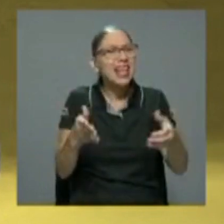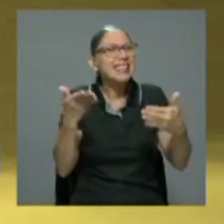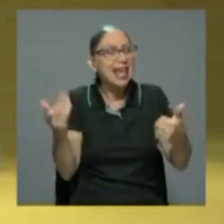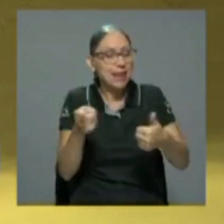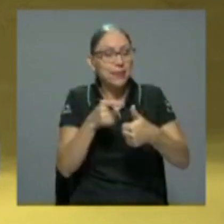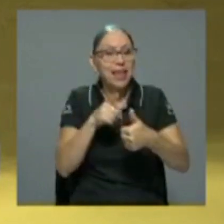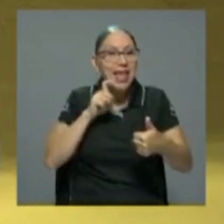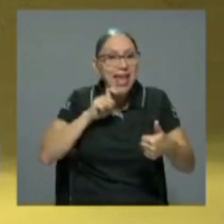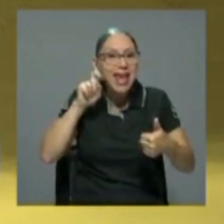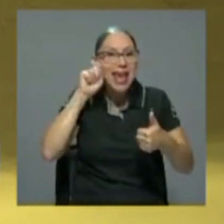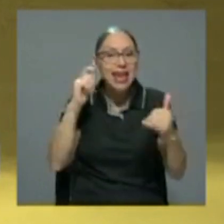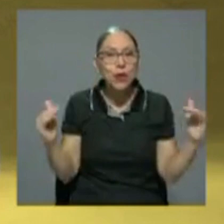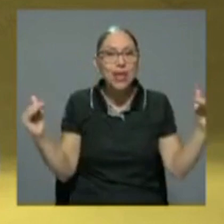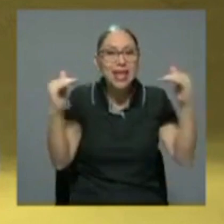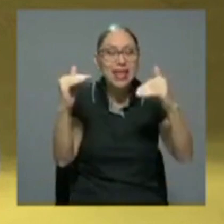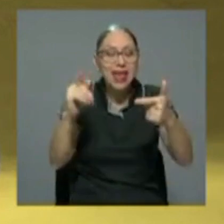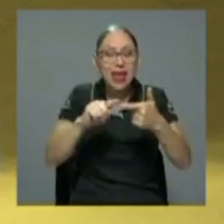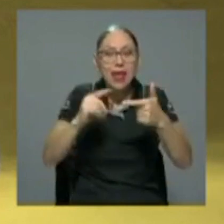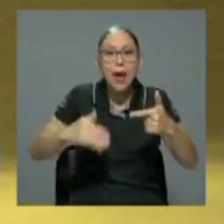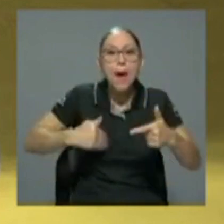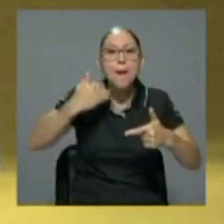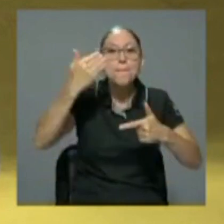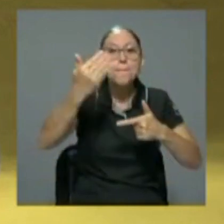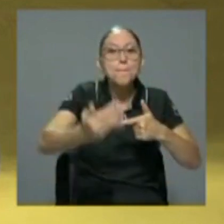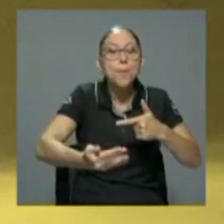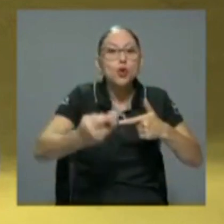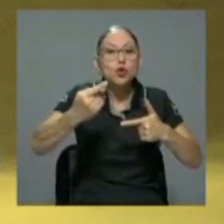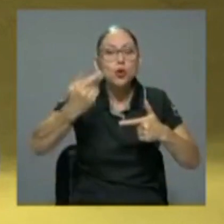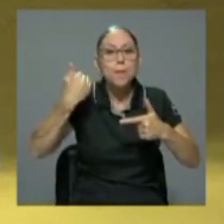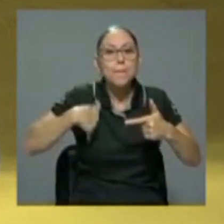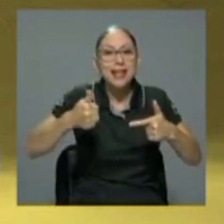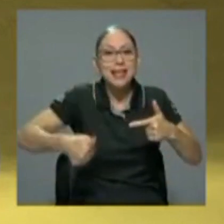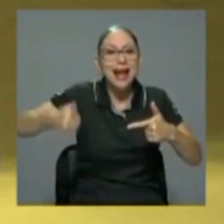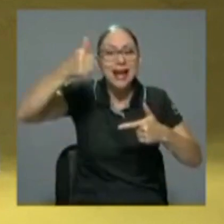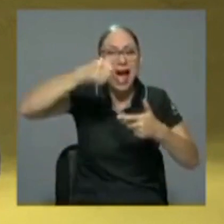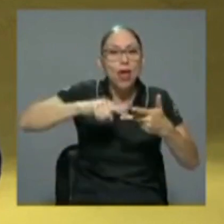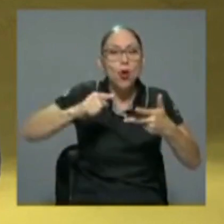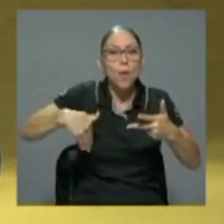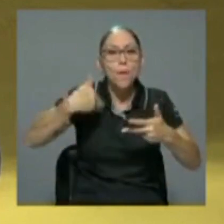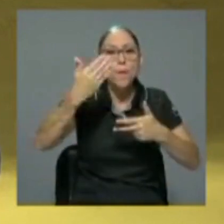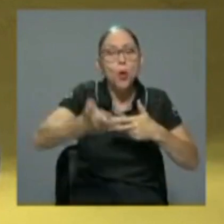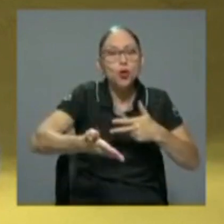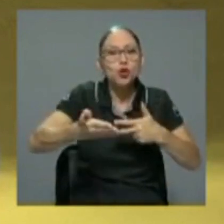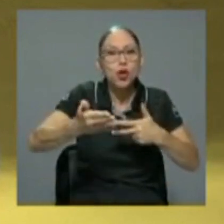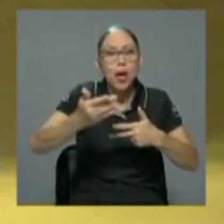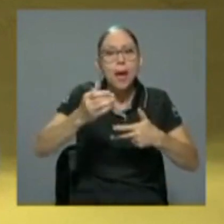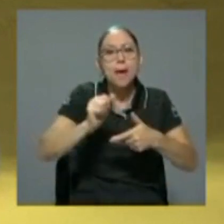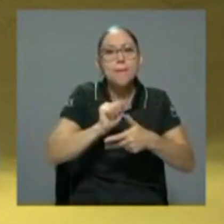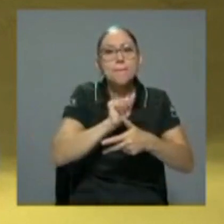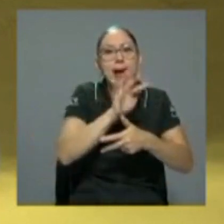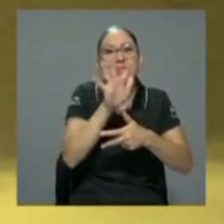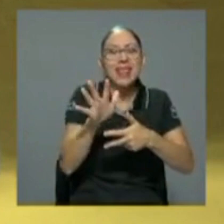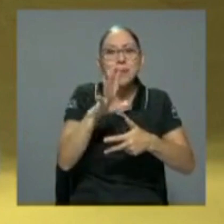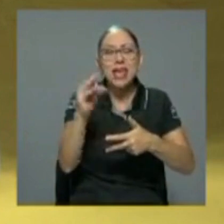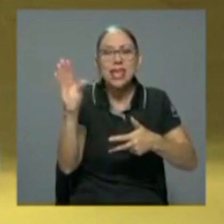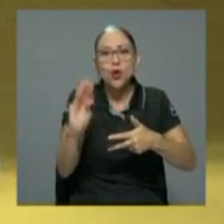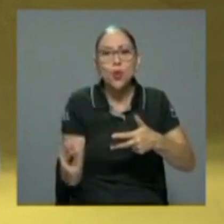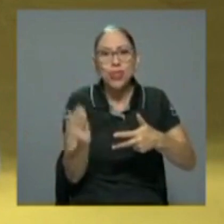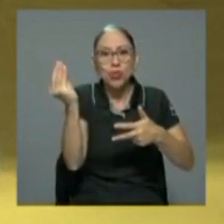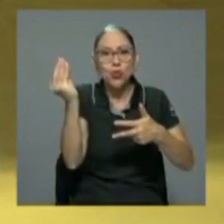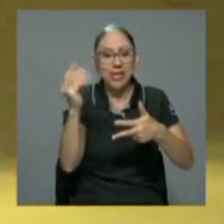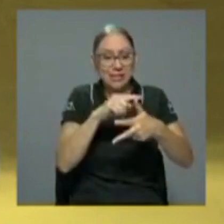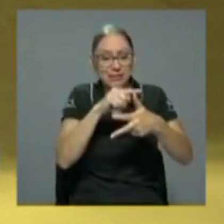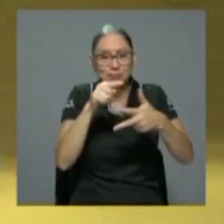equidad, postpatriarcado y postpandemia, y juventudes. Y bajo estos 3 ejes llevamos talleres